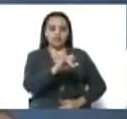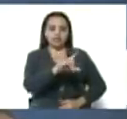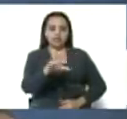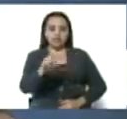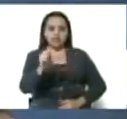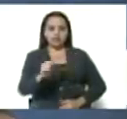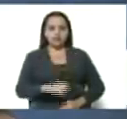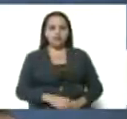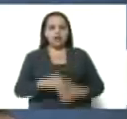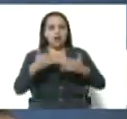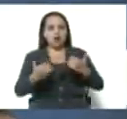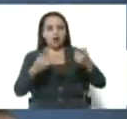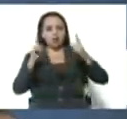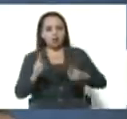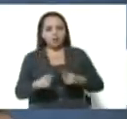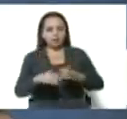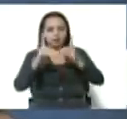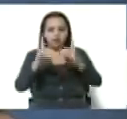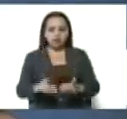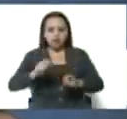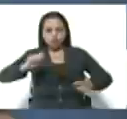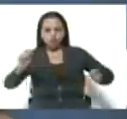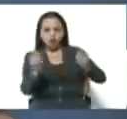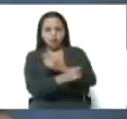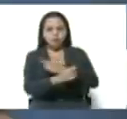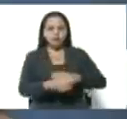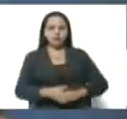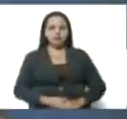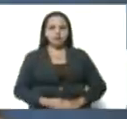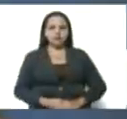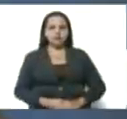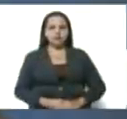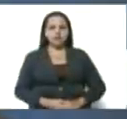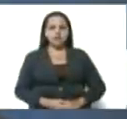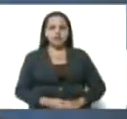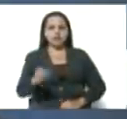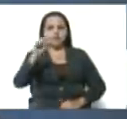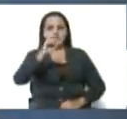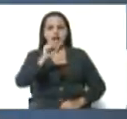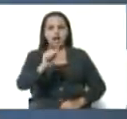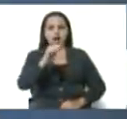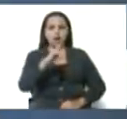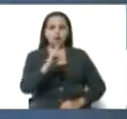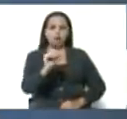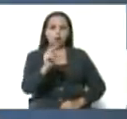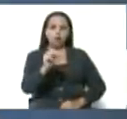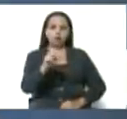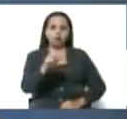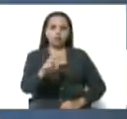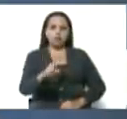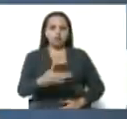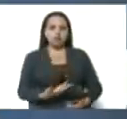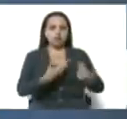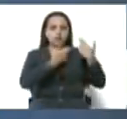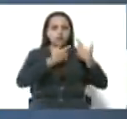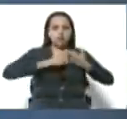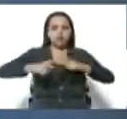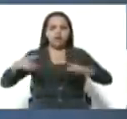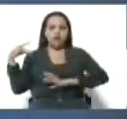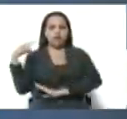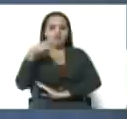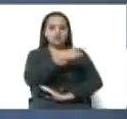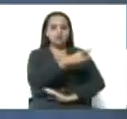ciudadano mayor general josé rafael silva aponte como comandante general de la aviación